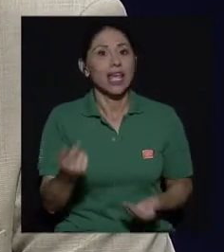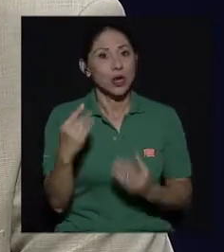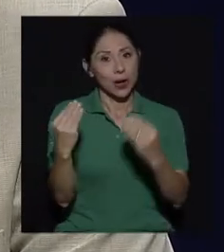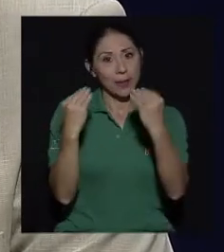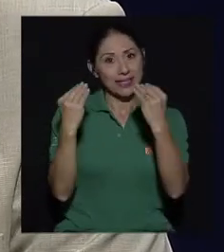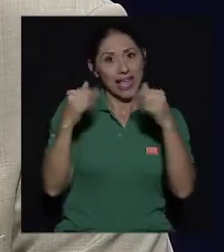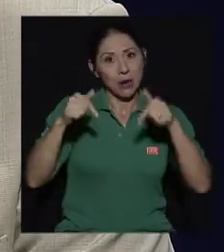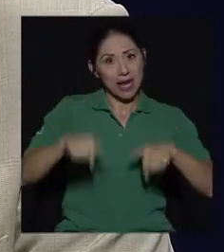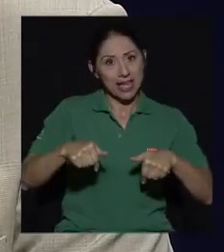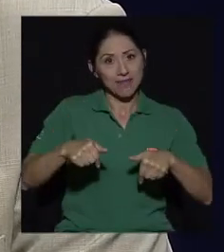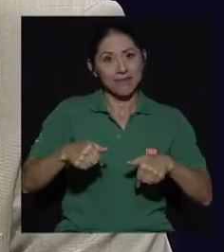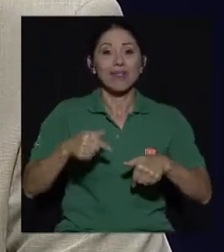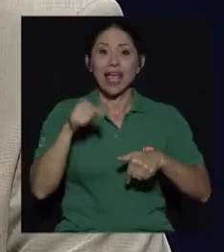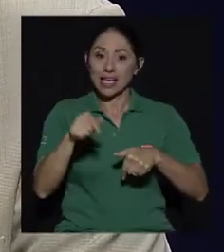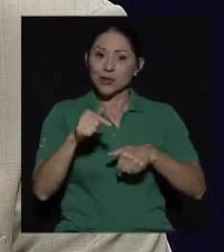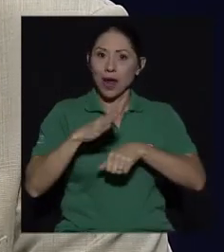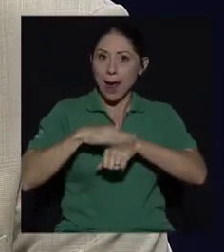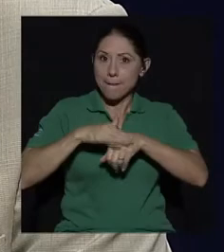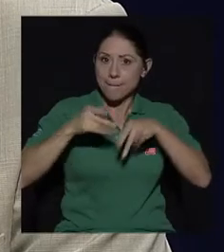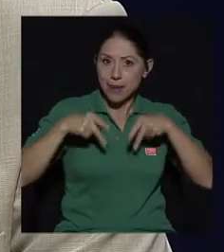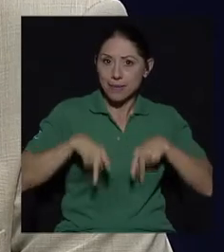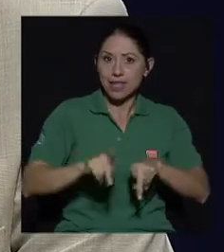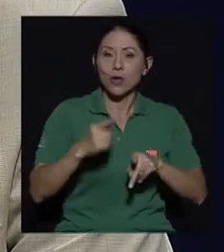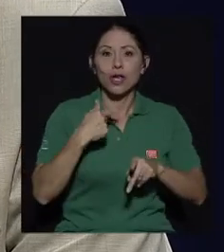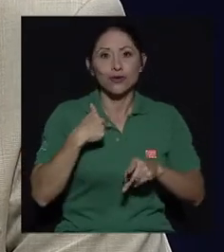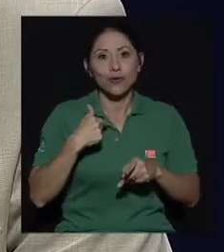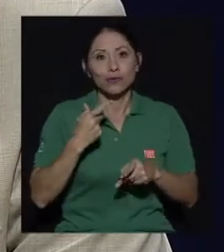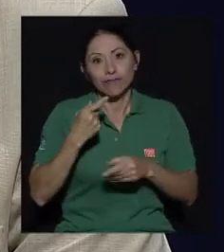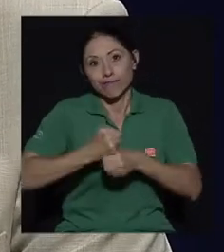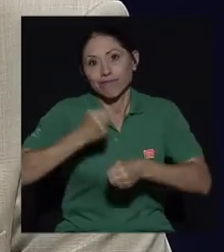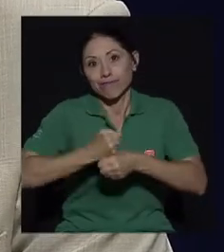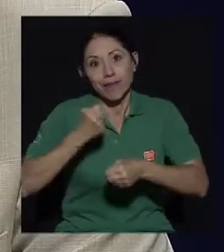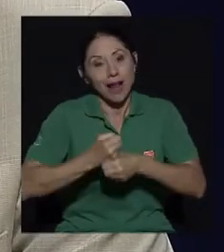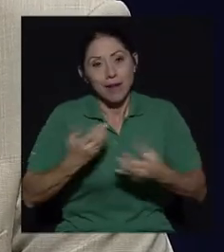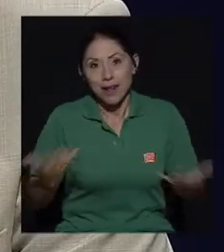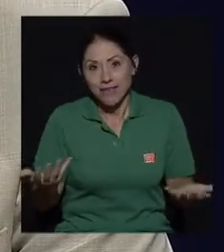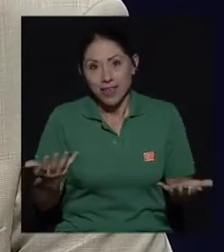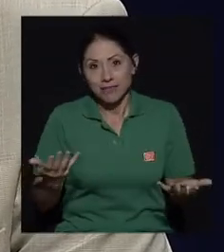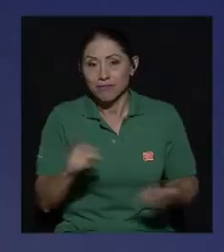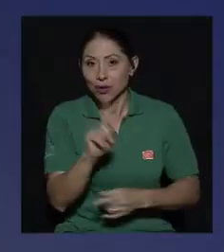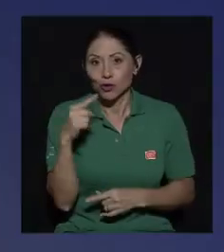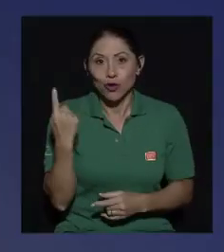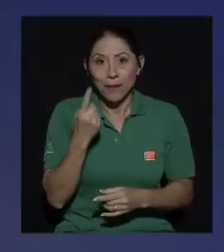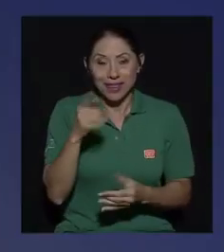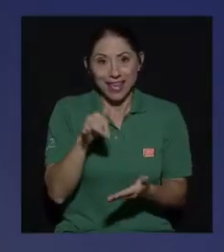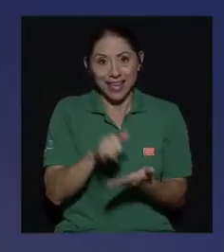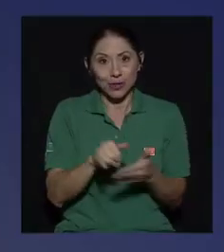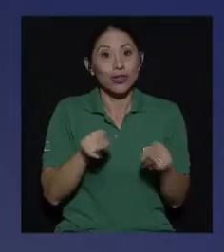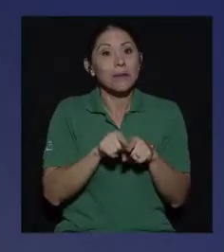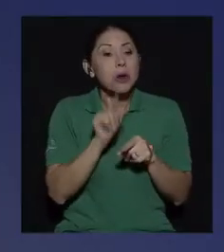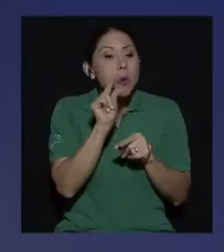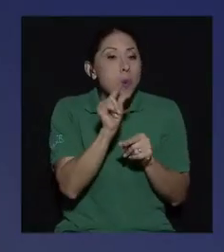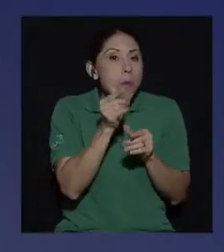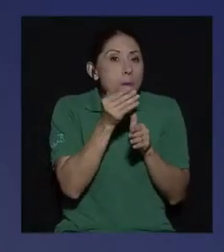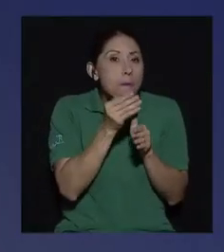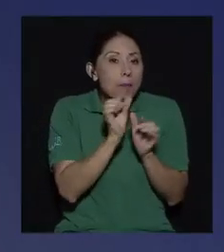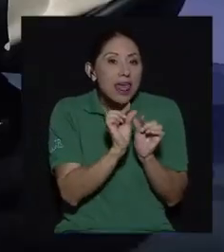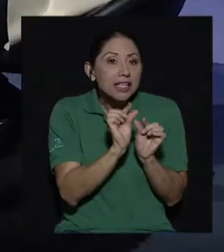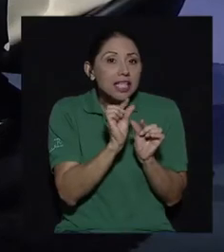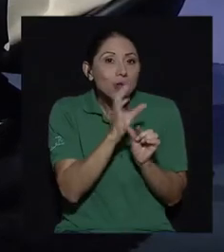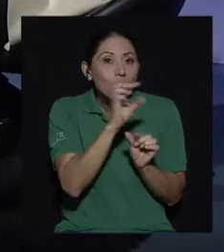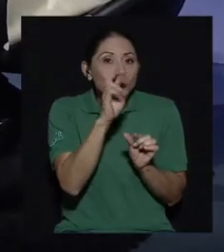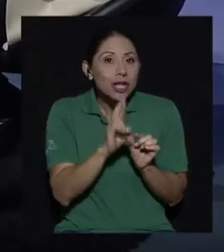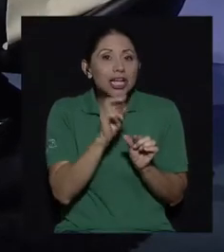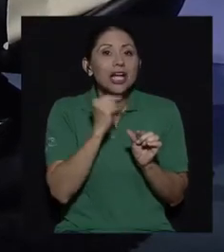y lo que me enseñaron aquí es lo que me ha permitido este ganarme la vida porque no solamente eso sino llevar un pedacito de costa